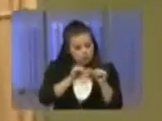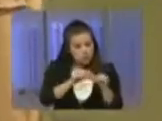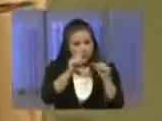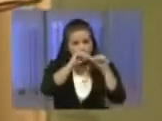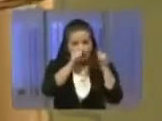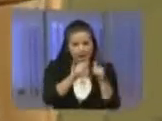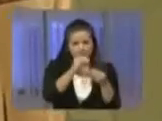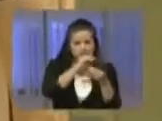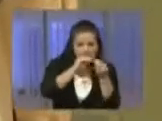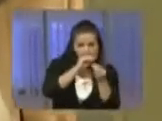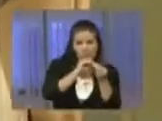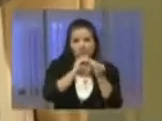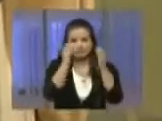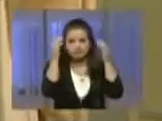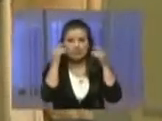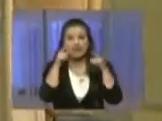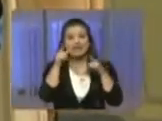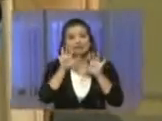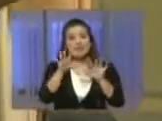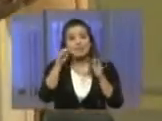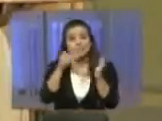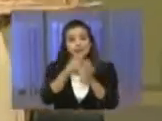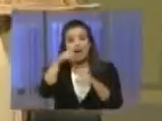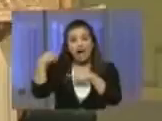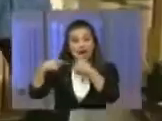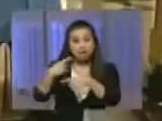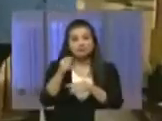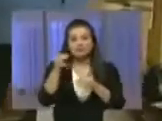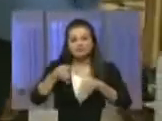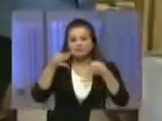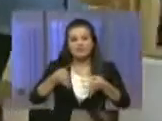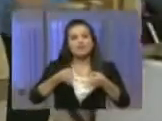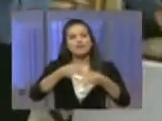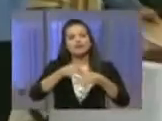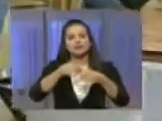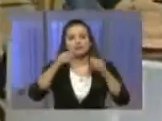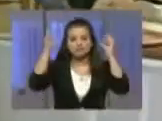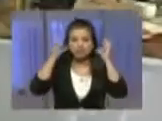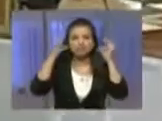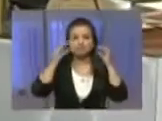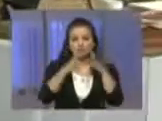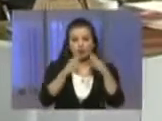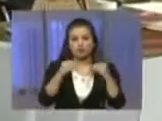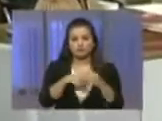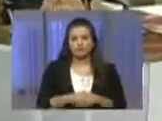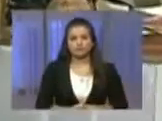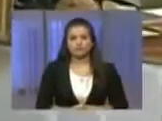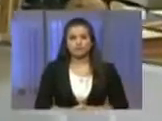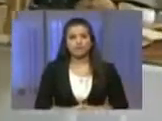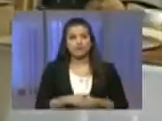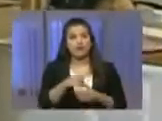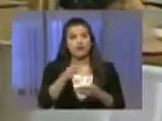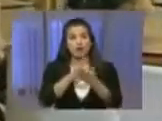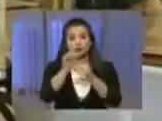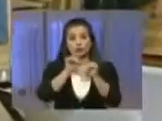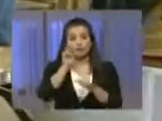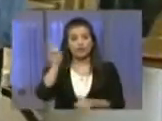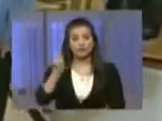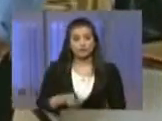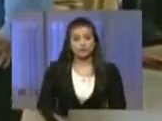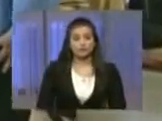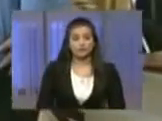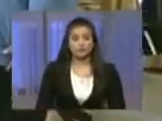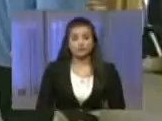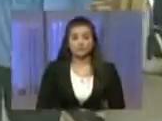va Aquí 10 años de belleza y de trabajo la artesanía sigamos viendo aquí